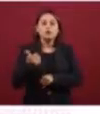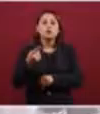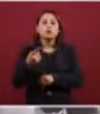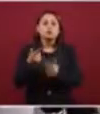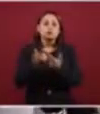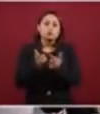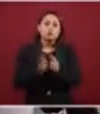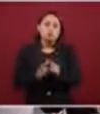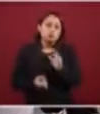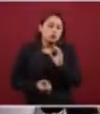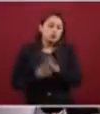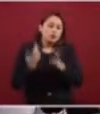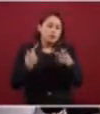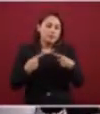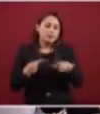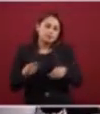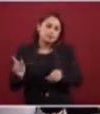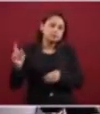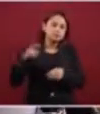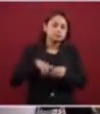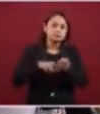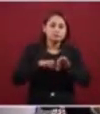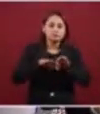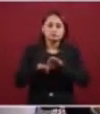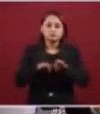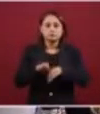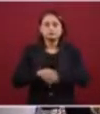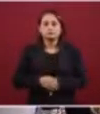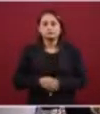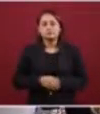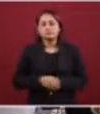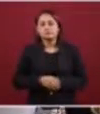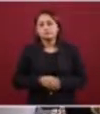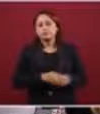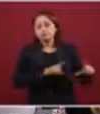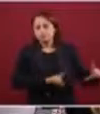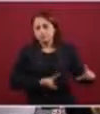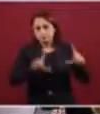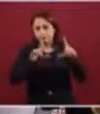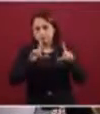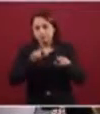administración. Por favor, podemos pasar a las siguientes.